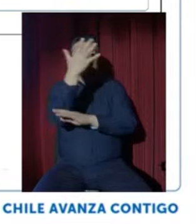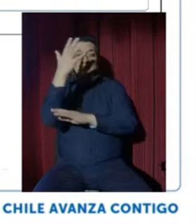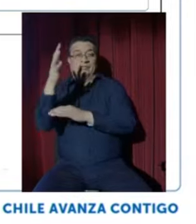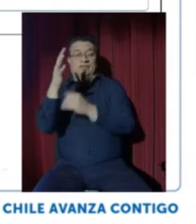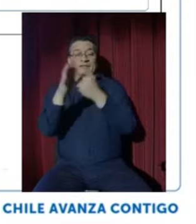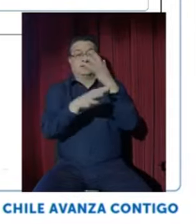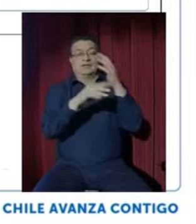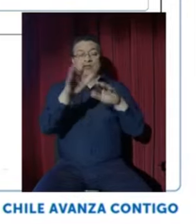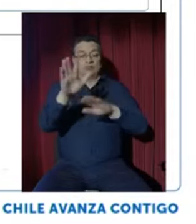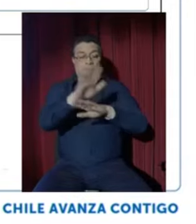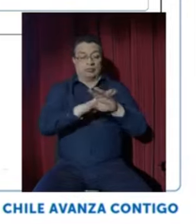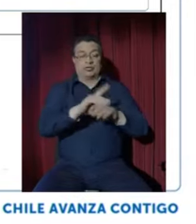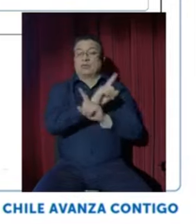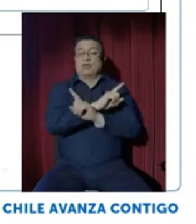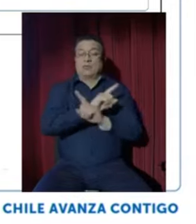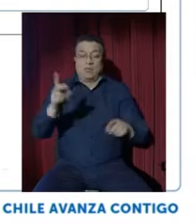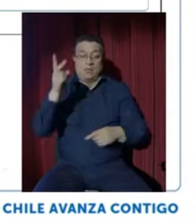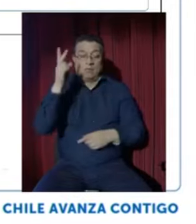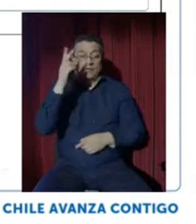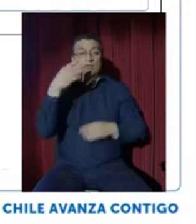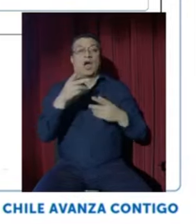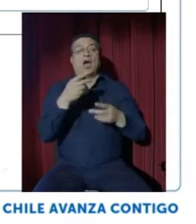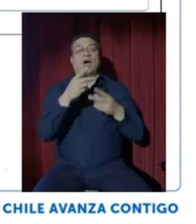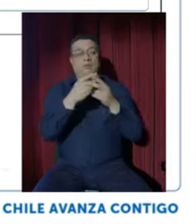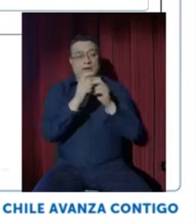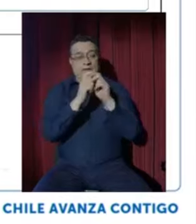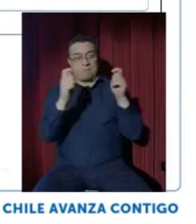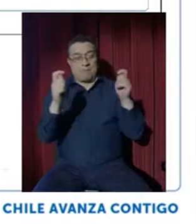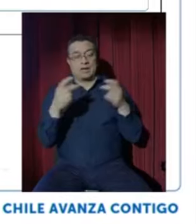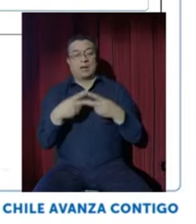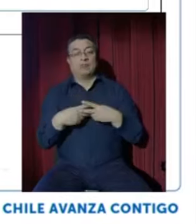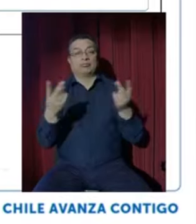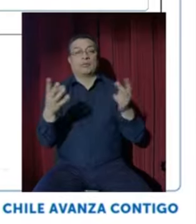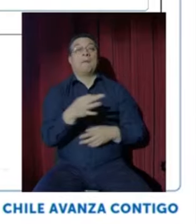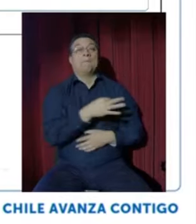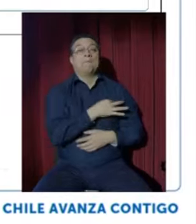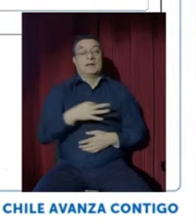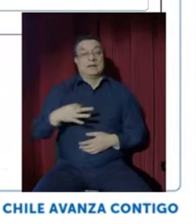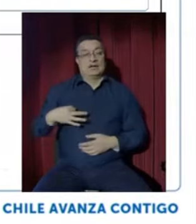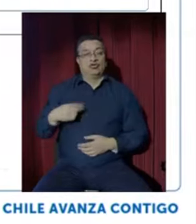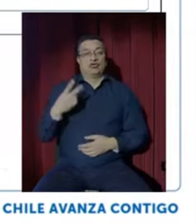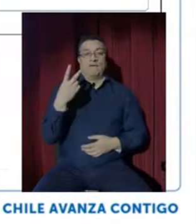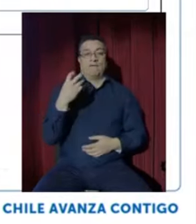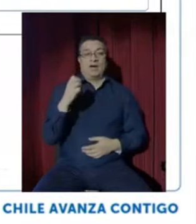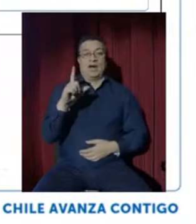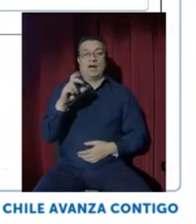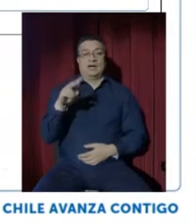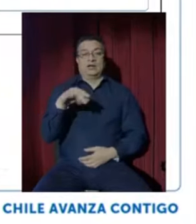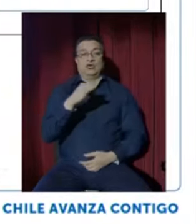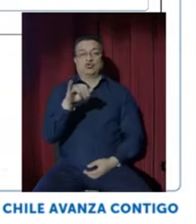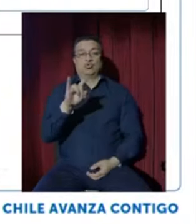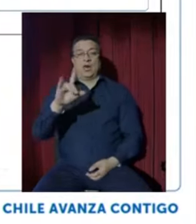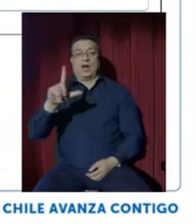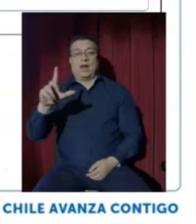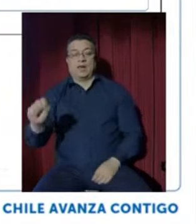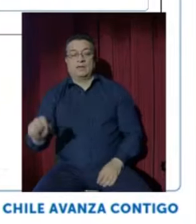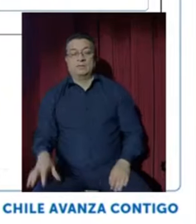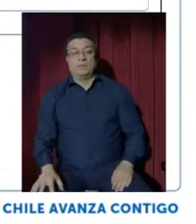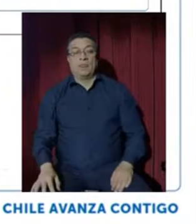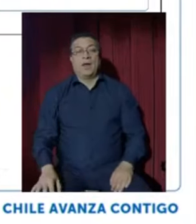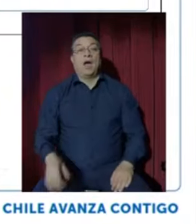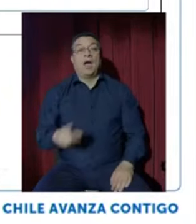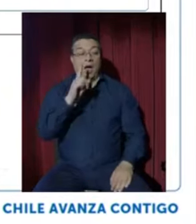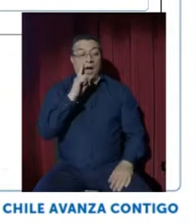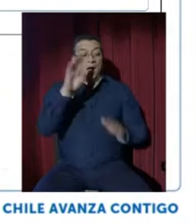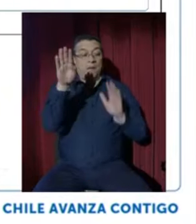es campaña que fue este anunciada y promovida por el ministro Esteban Valenzuela hay un